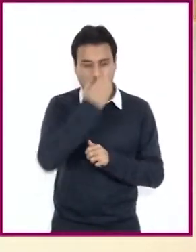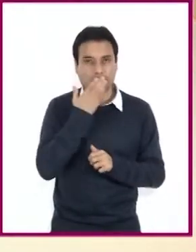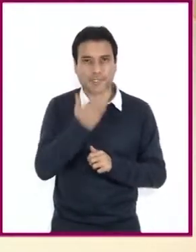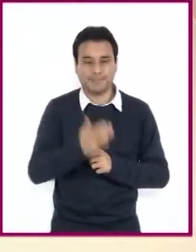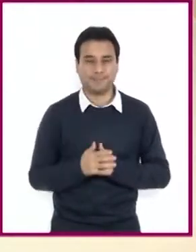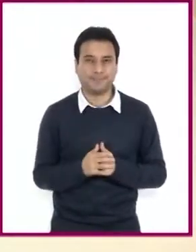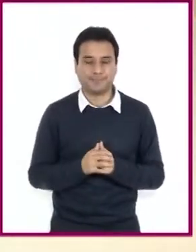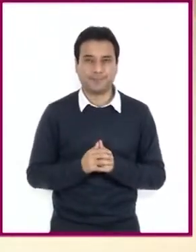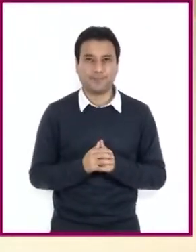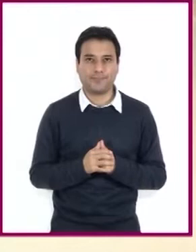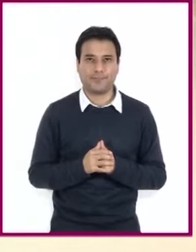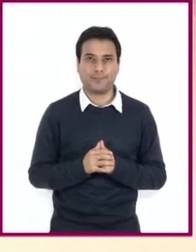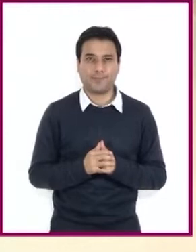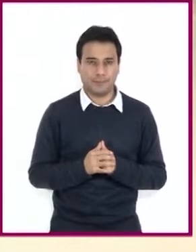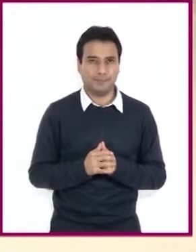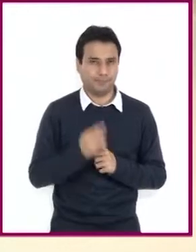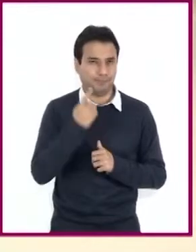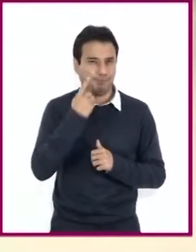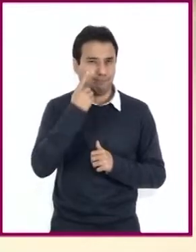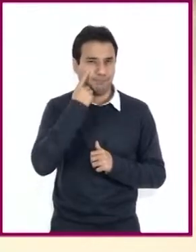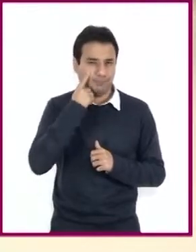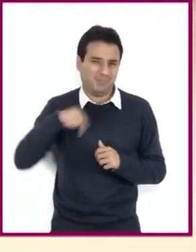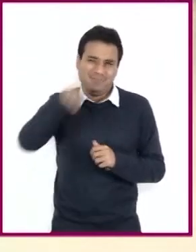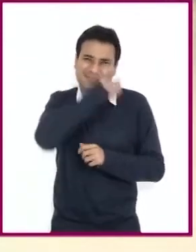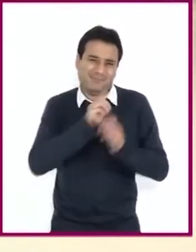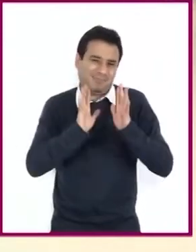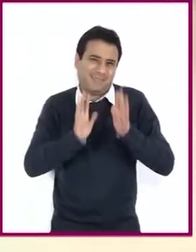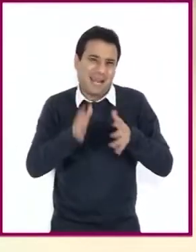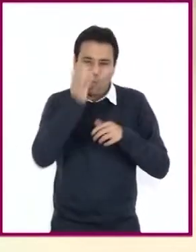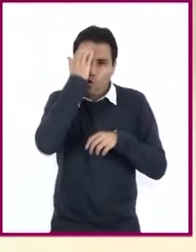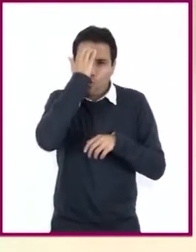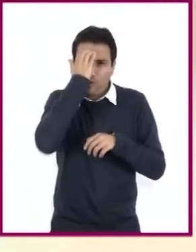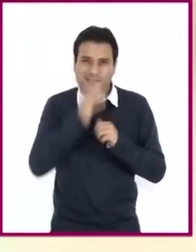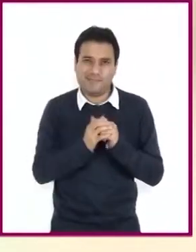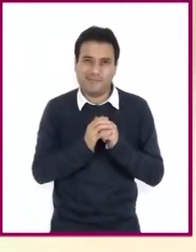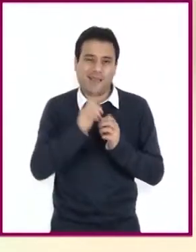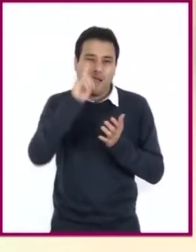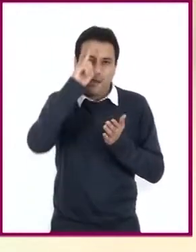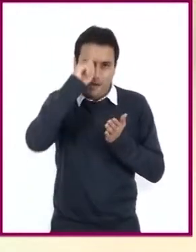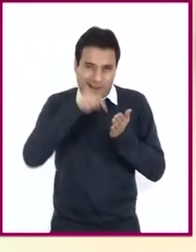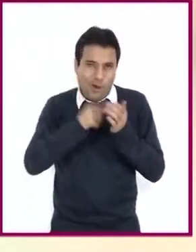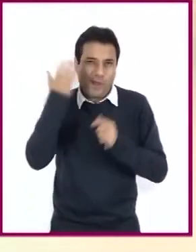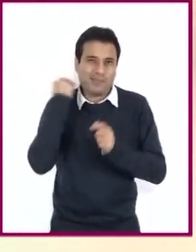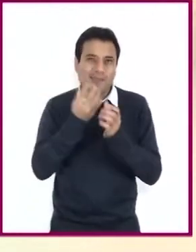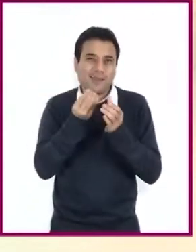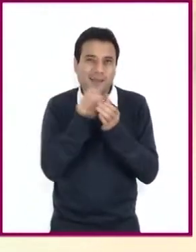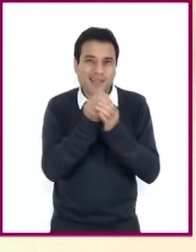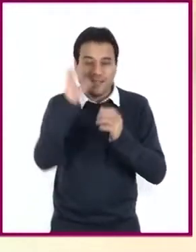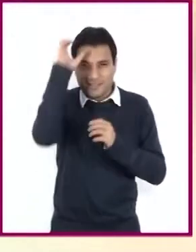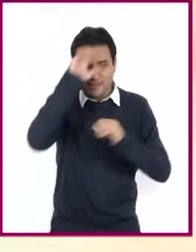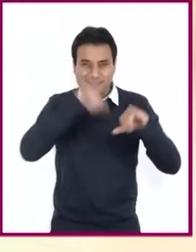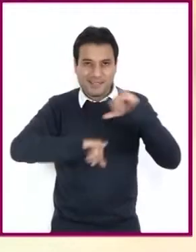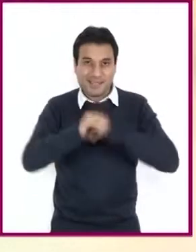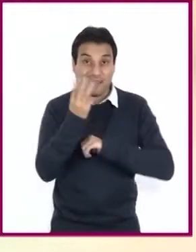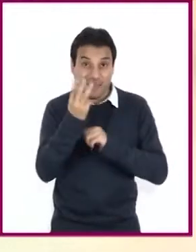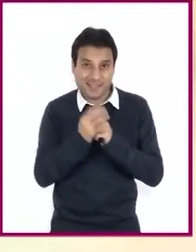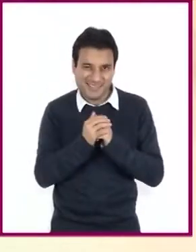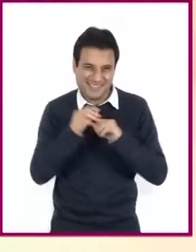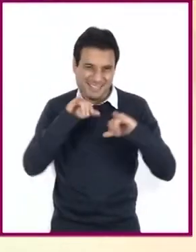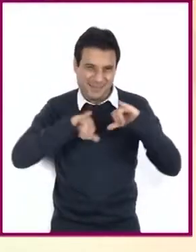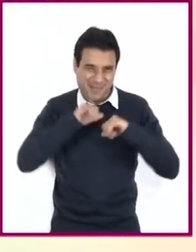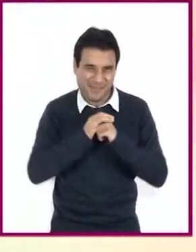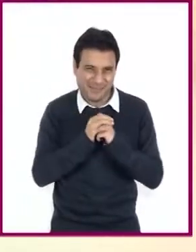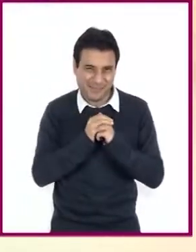científico. Pero esto no es nuevo para ustedes. Estoy segura de que en sus clases de Ciencias 3, con énfasis en